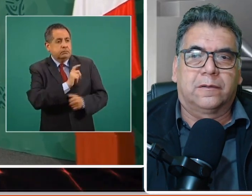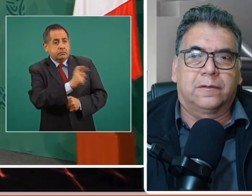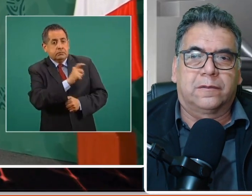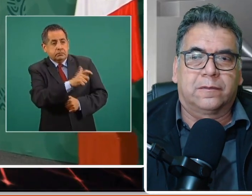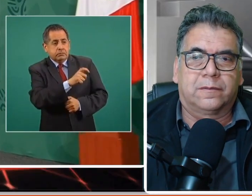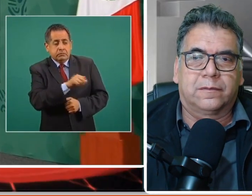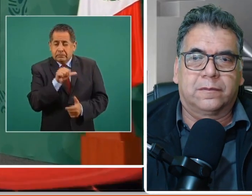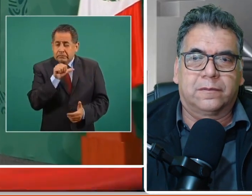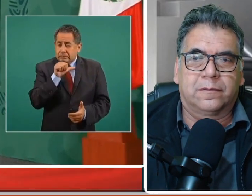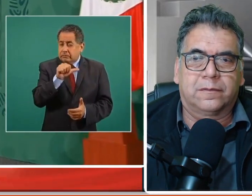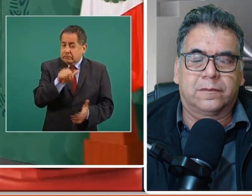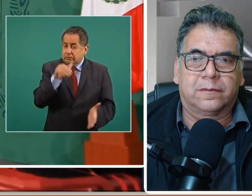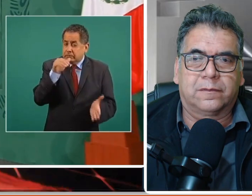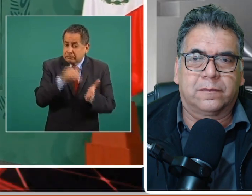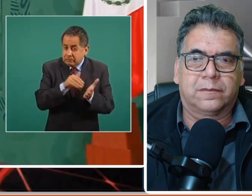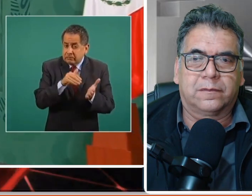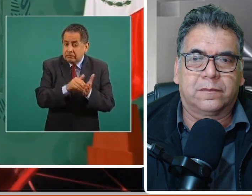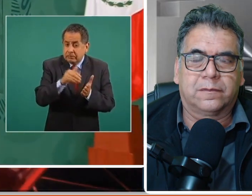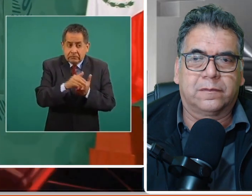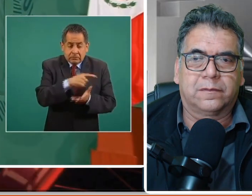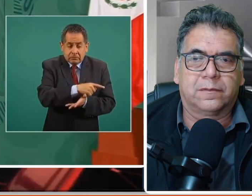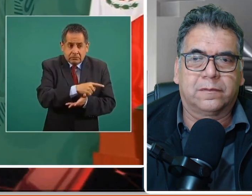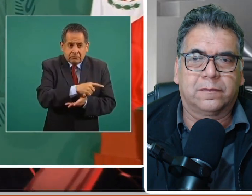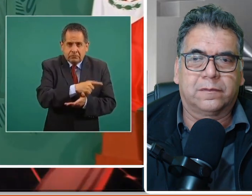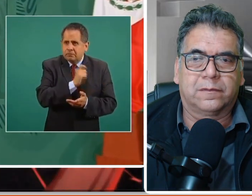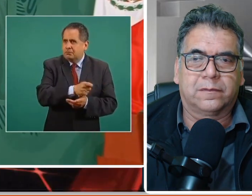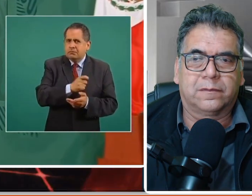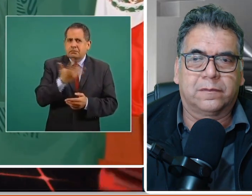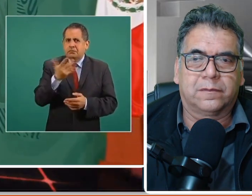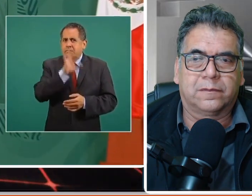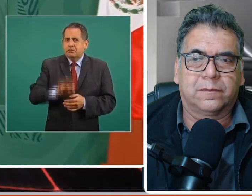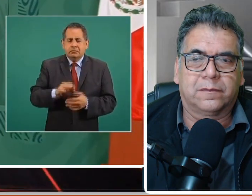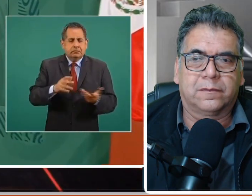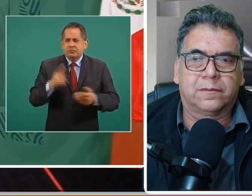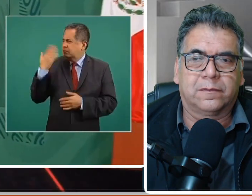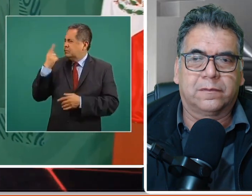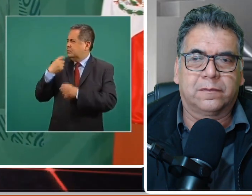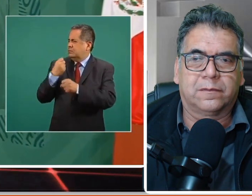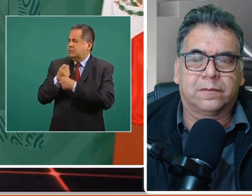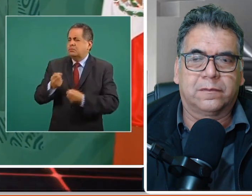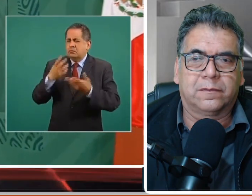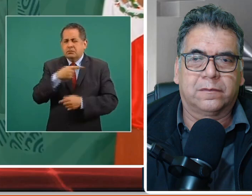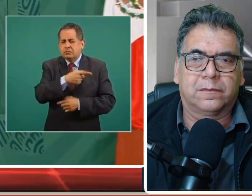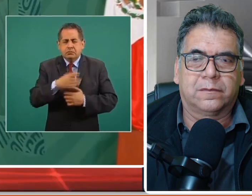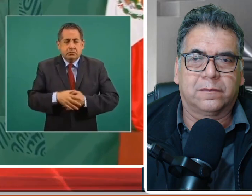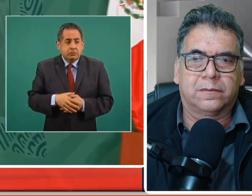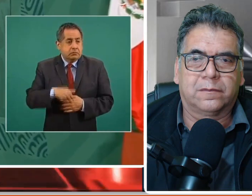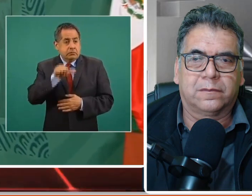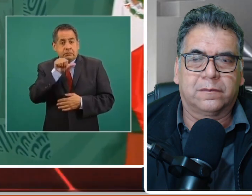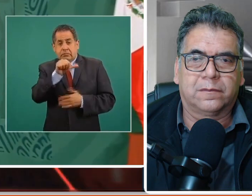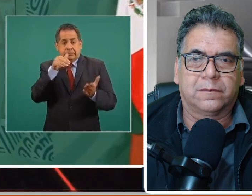esto al año? ¿Cuánto se pagó el año pasado? 16,000